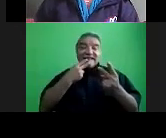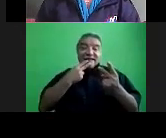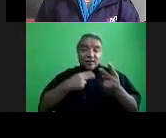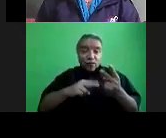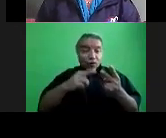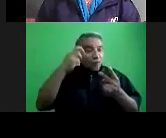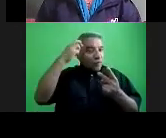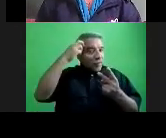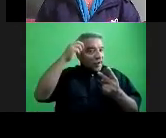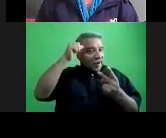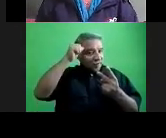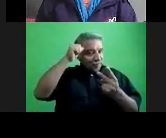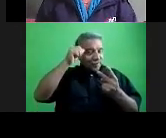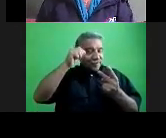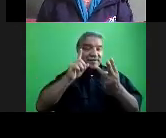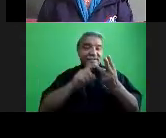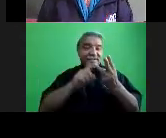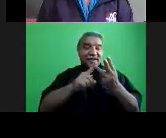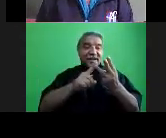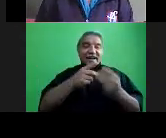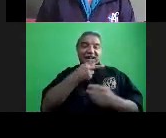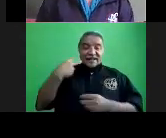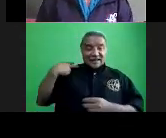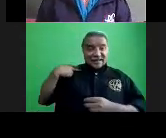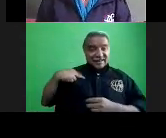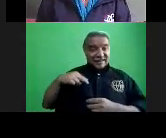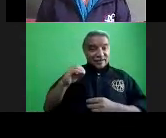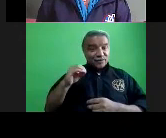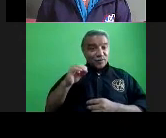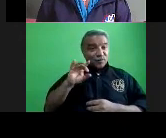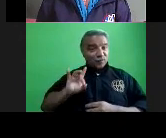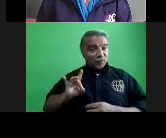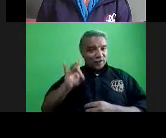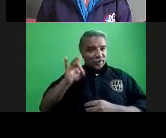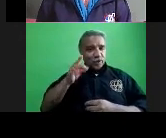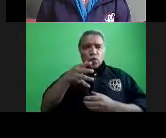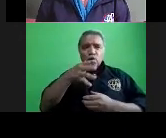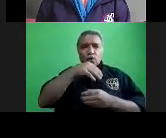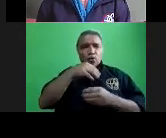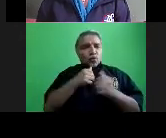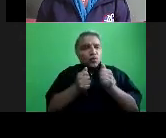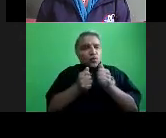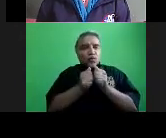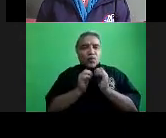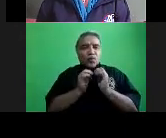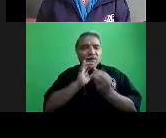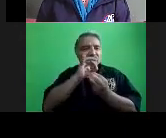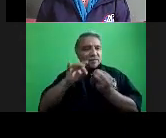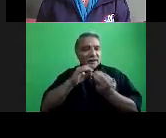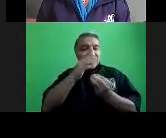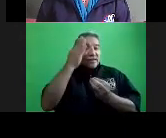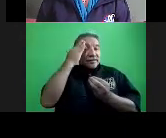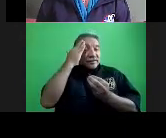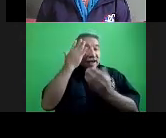María José, esa es su seña. Y tengo un hijo varón. También tengo ya un